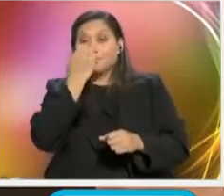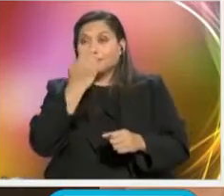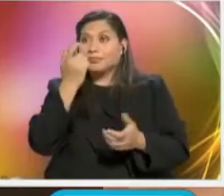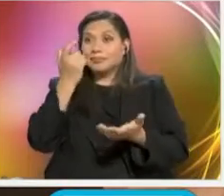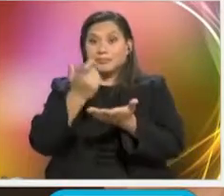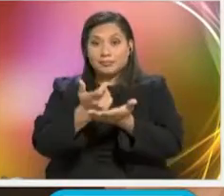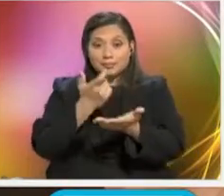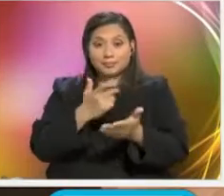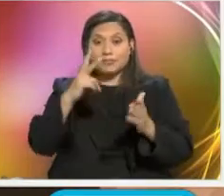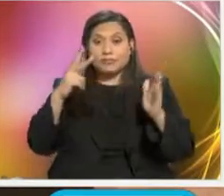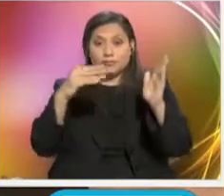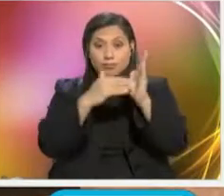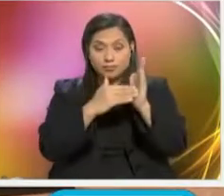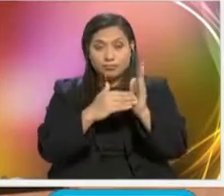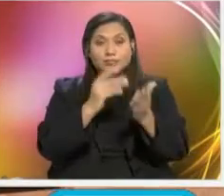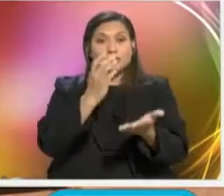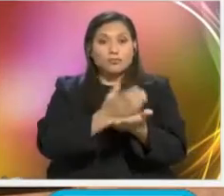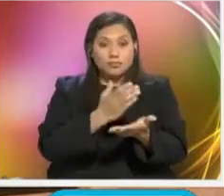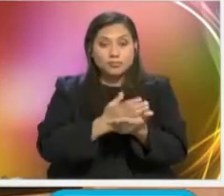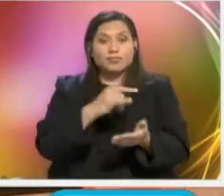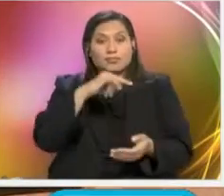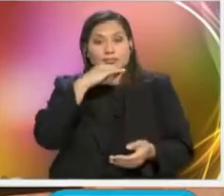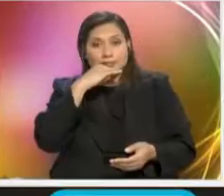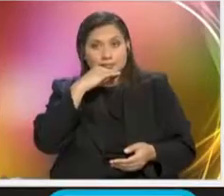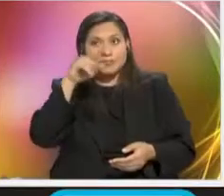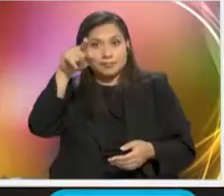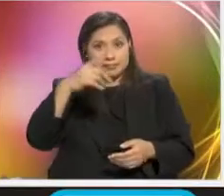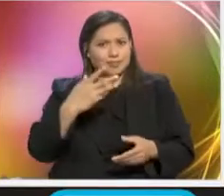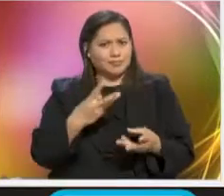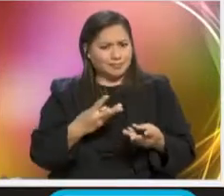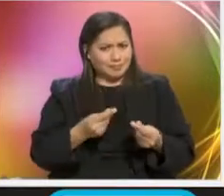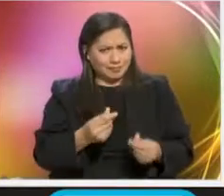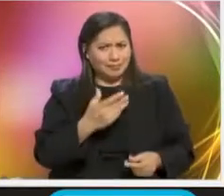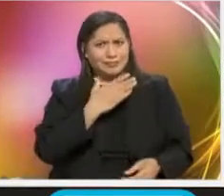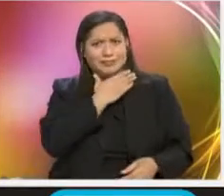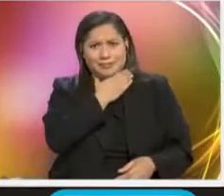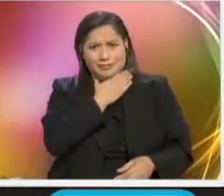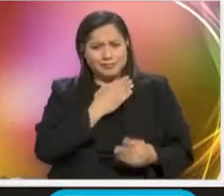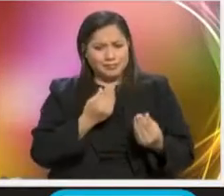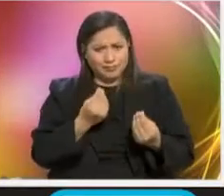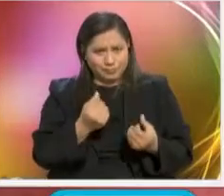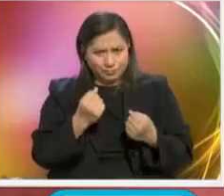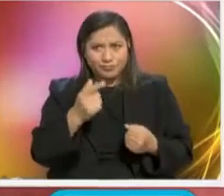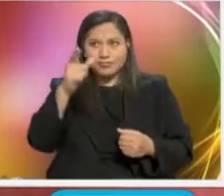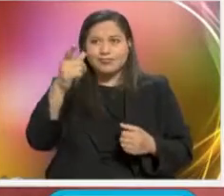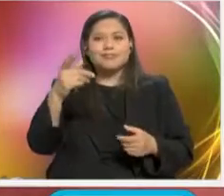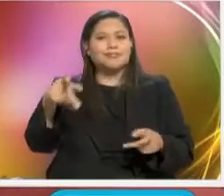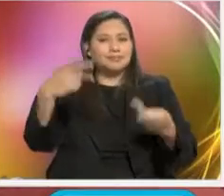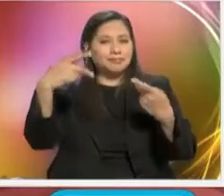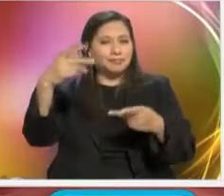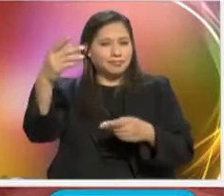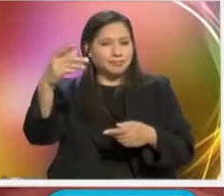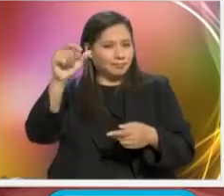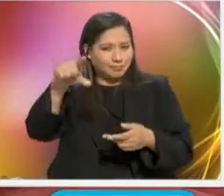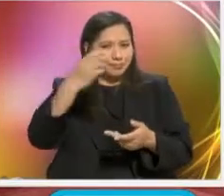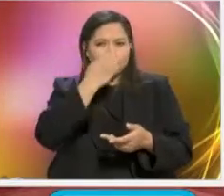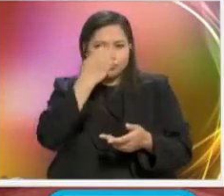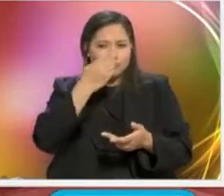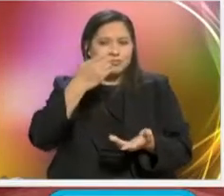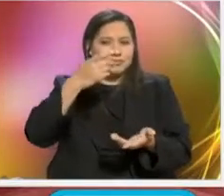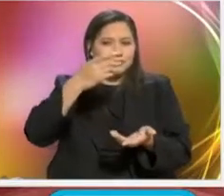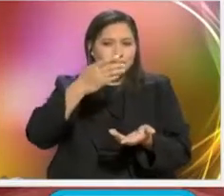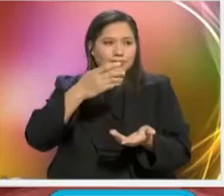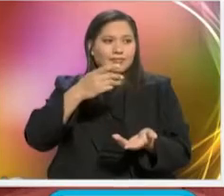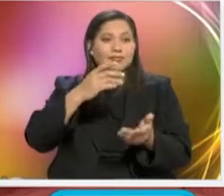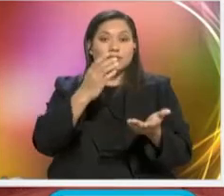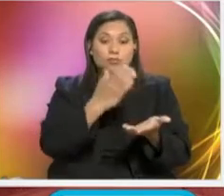cobran hasta 8,000 pesos de útiles escolares. Un gasto Entonces, muy fuerte. es un gasto importantísimo y por muchas razones. A veces los